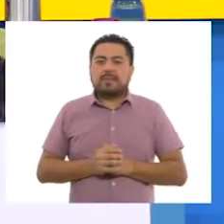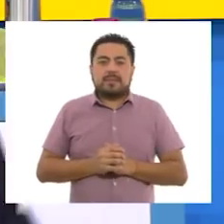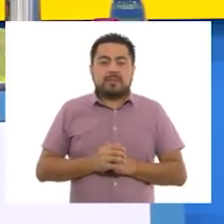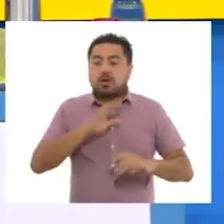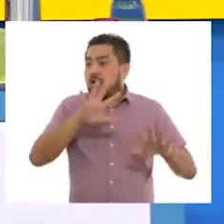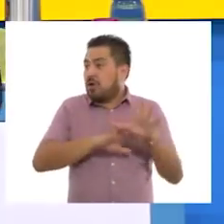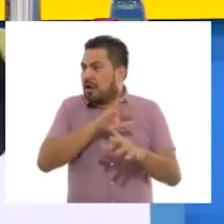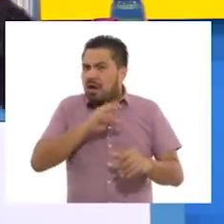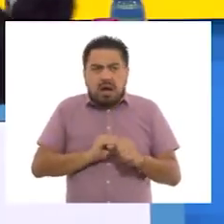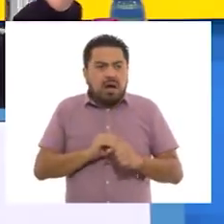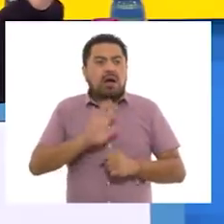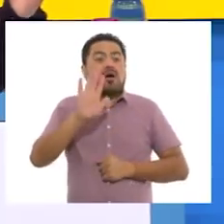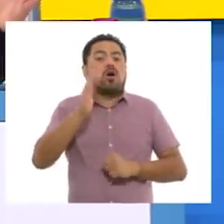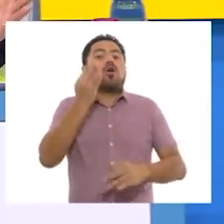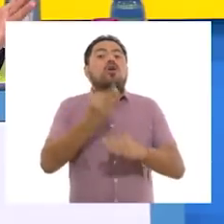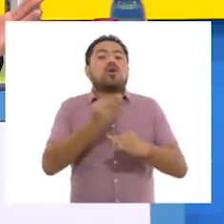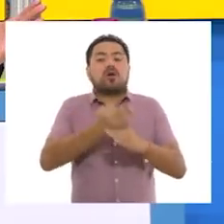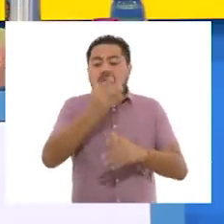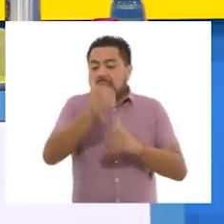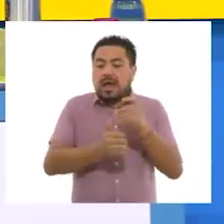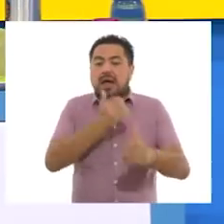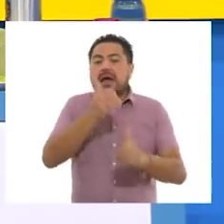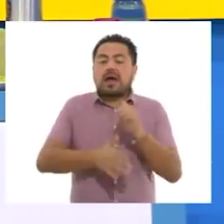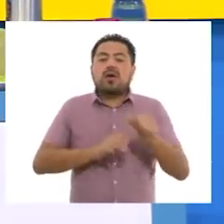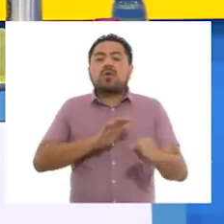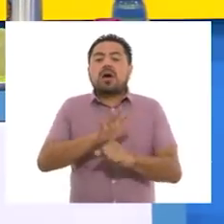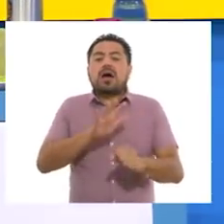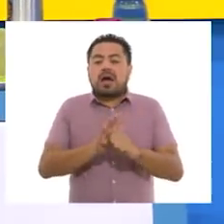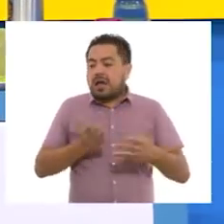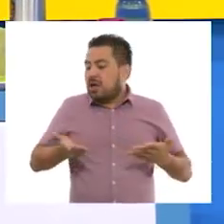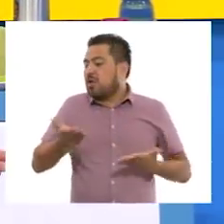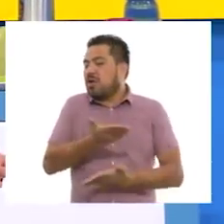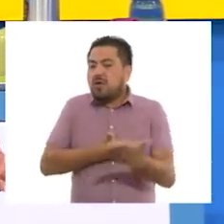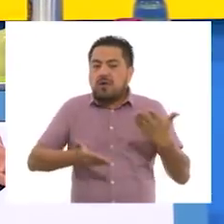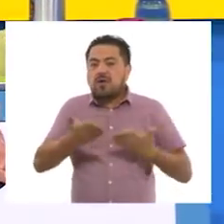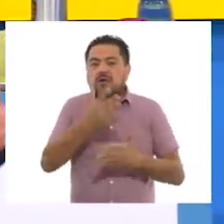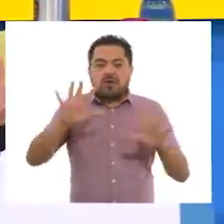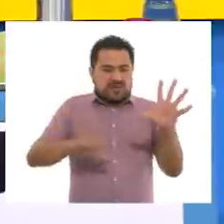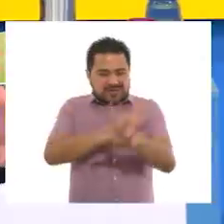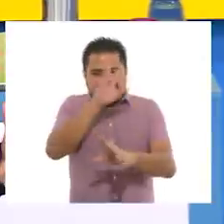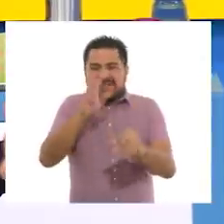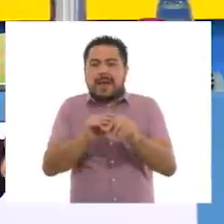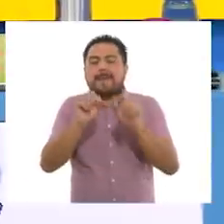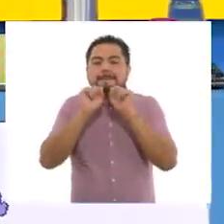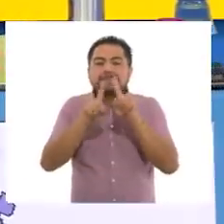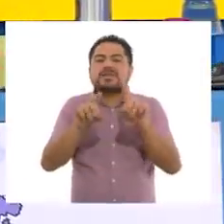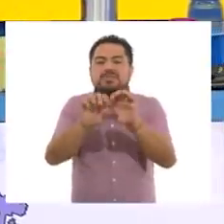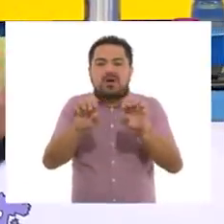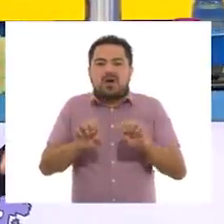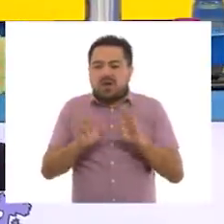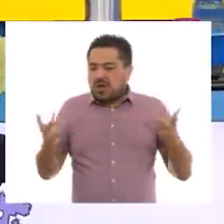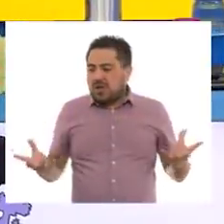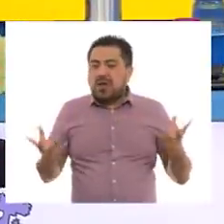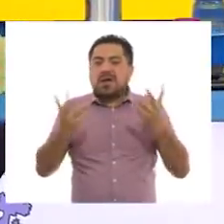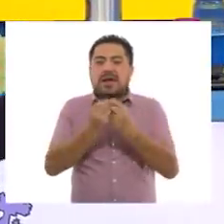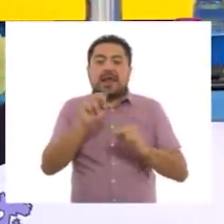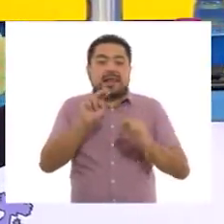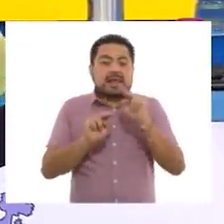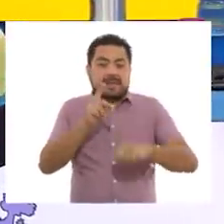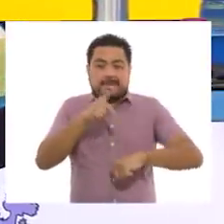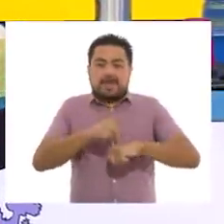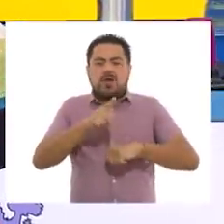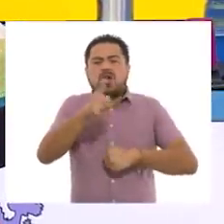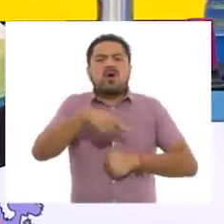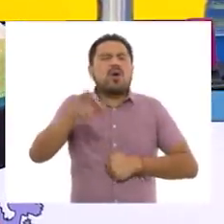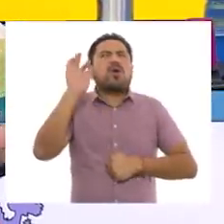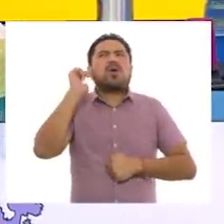todo? Sí. Por hoy hemos terminado con compartir todos en el mismo equipo, de nivel de primaria, y espero lo